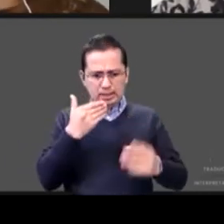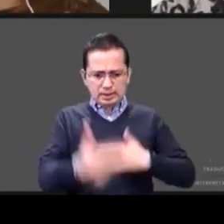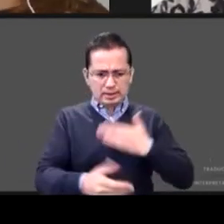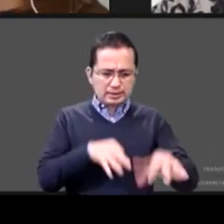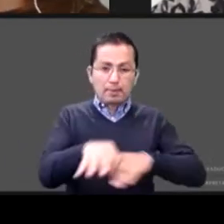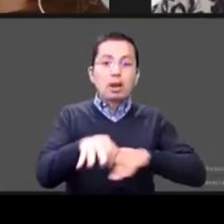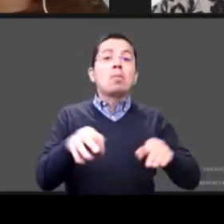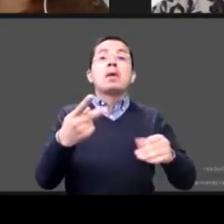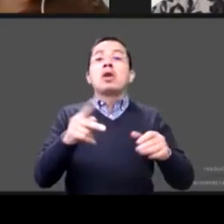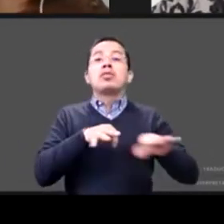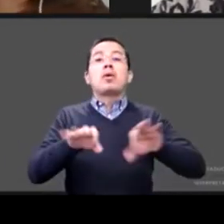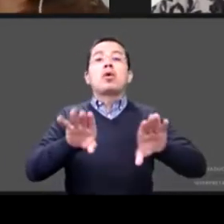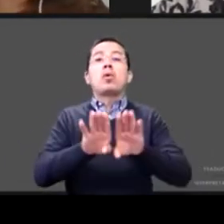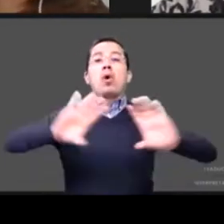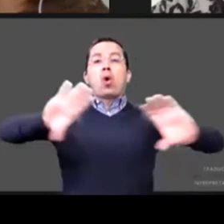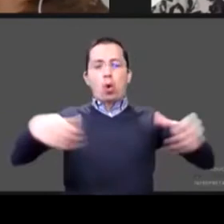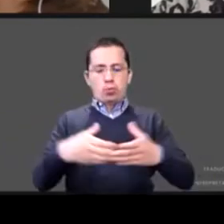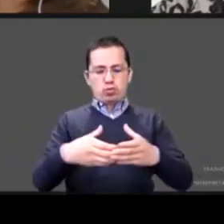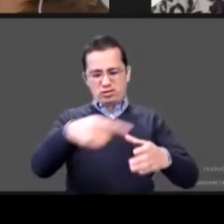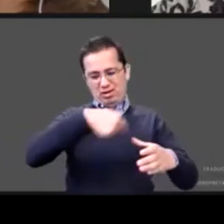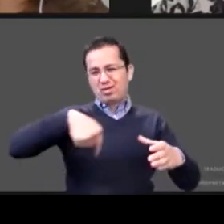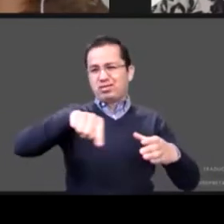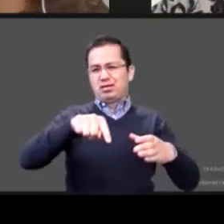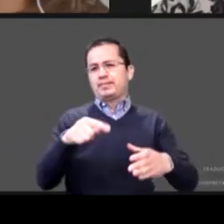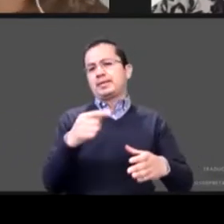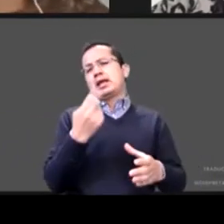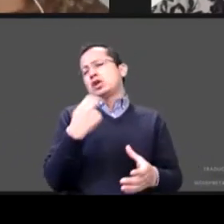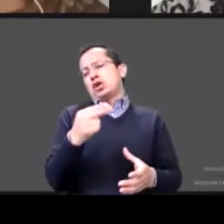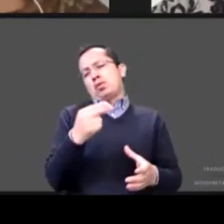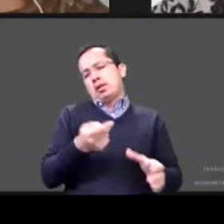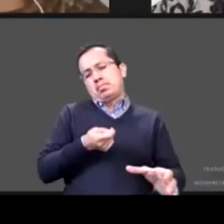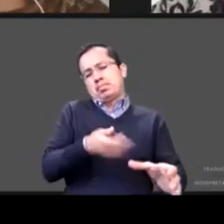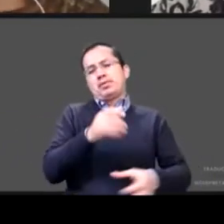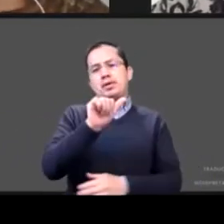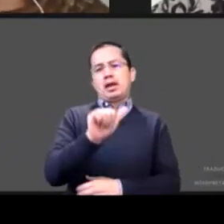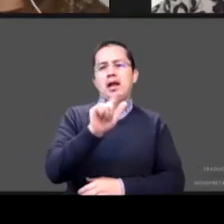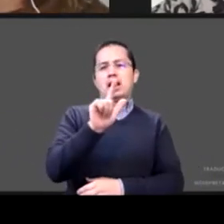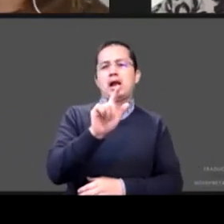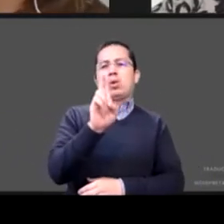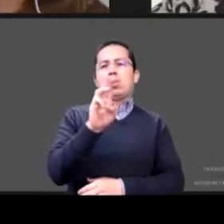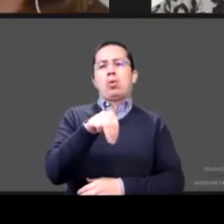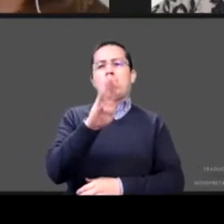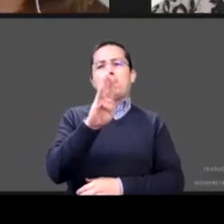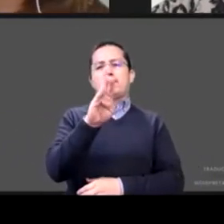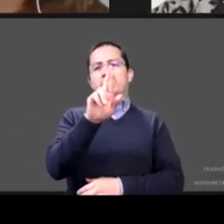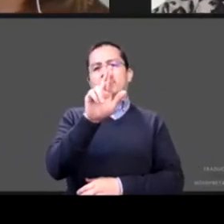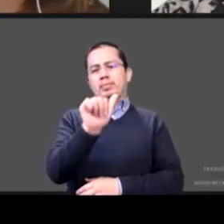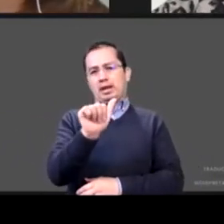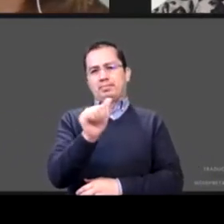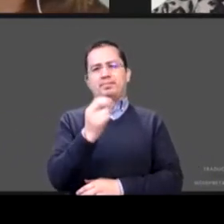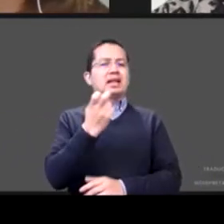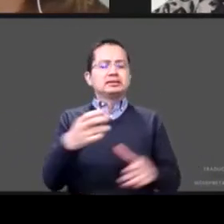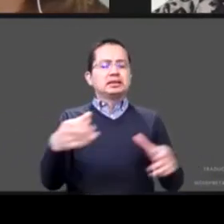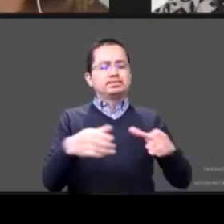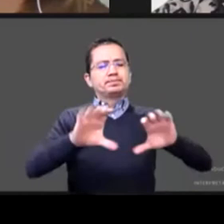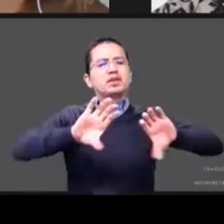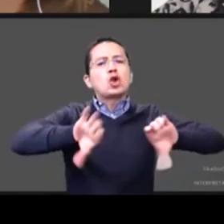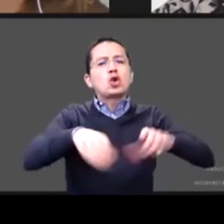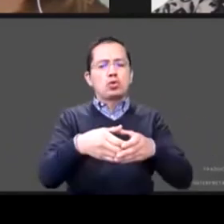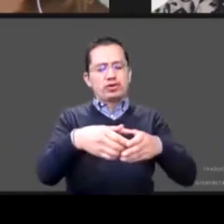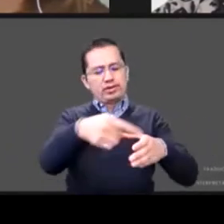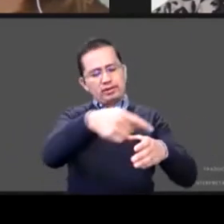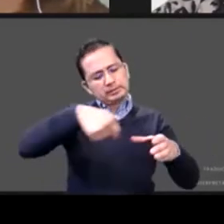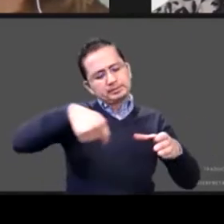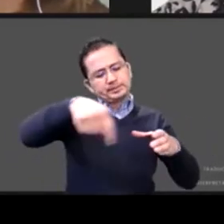ha denominado Alumbra. Es una comunidad que procura y pretende disminuir